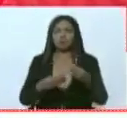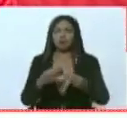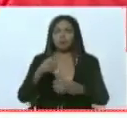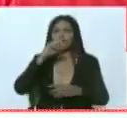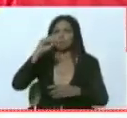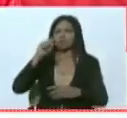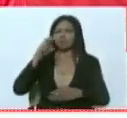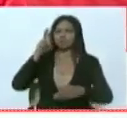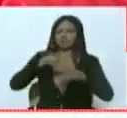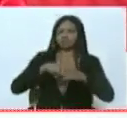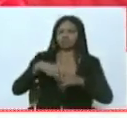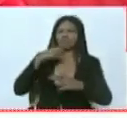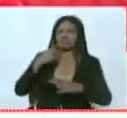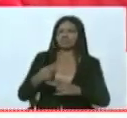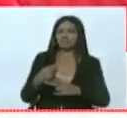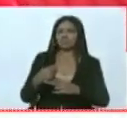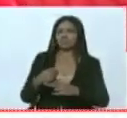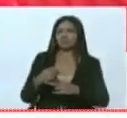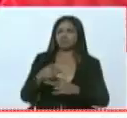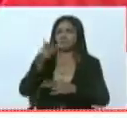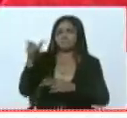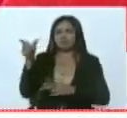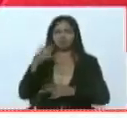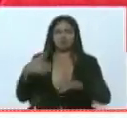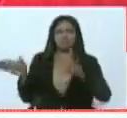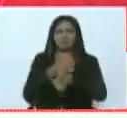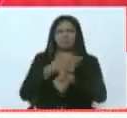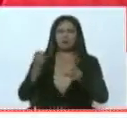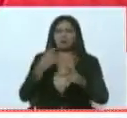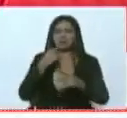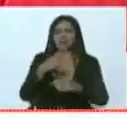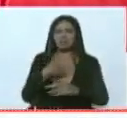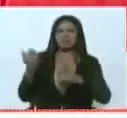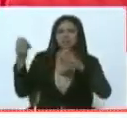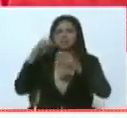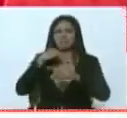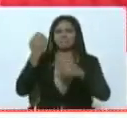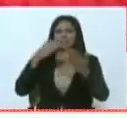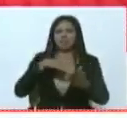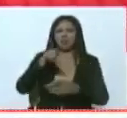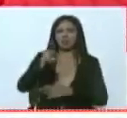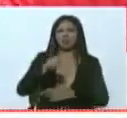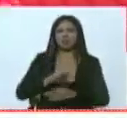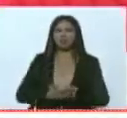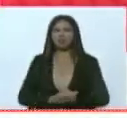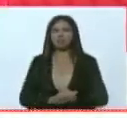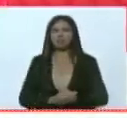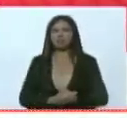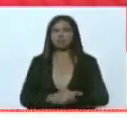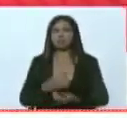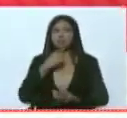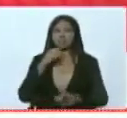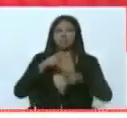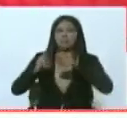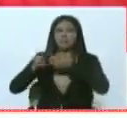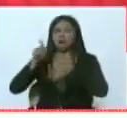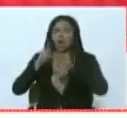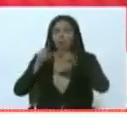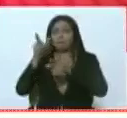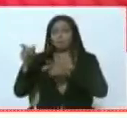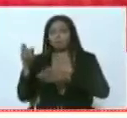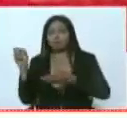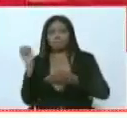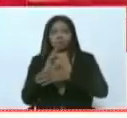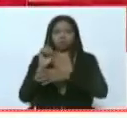se sienta a hablar con unos fascistas golpistas que lo quieren es matar. Hacen la crítica alguna gente por